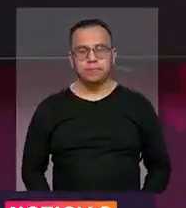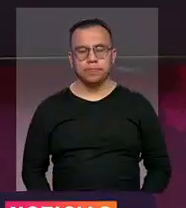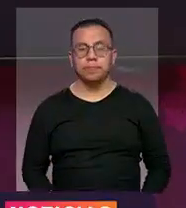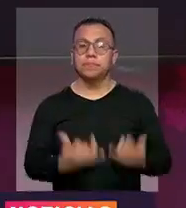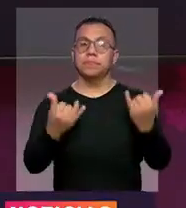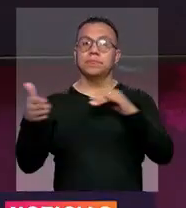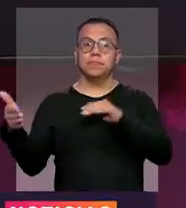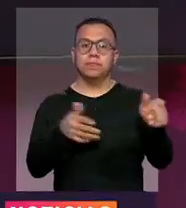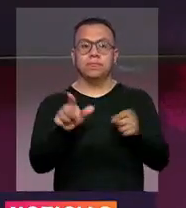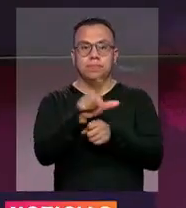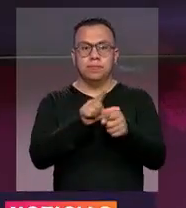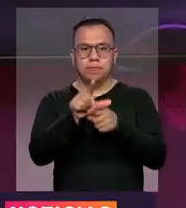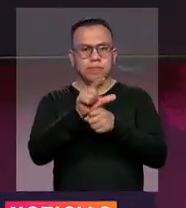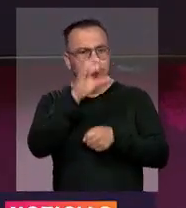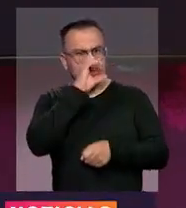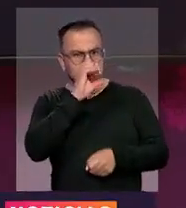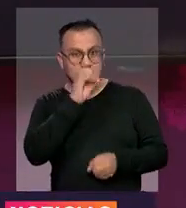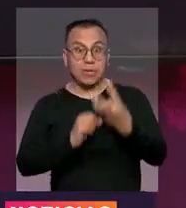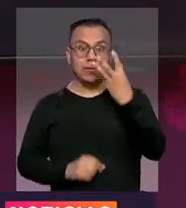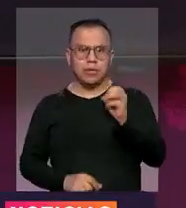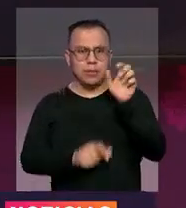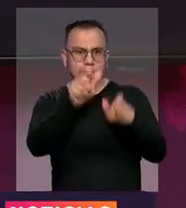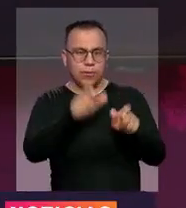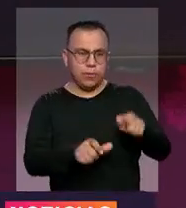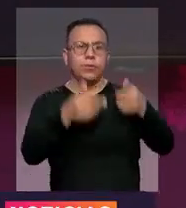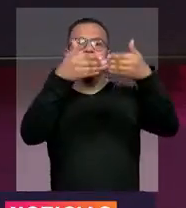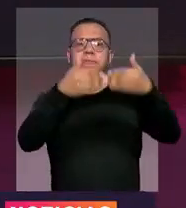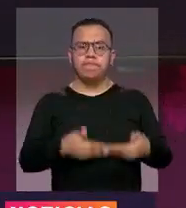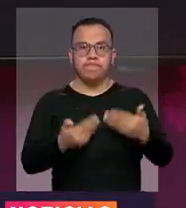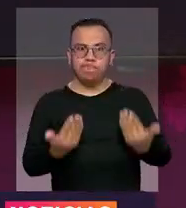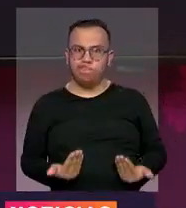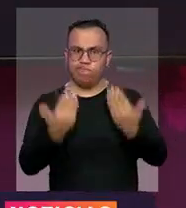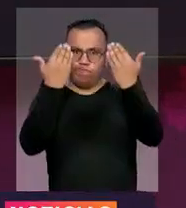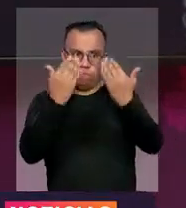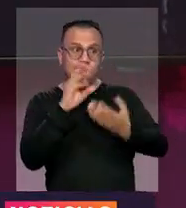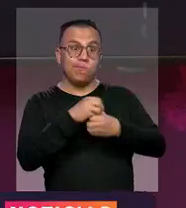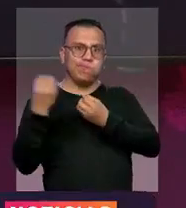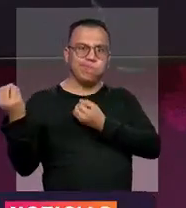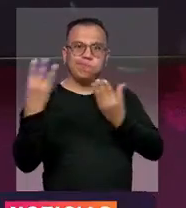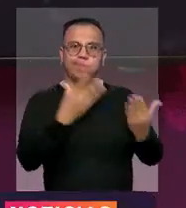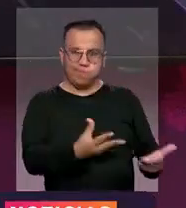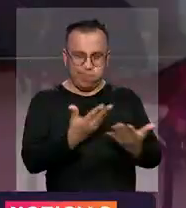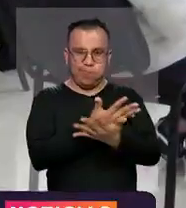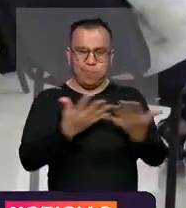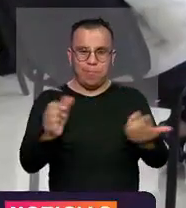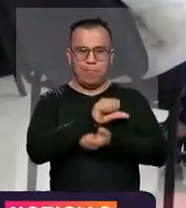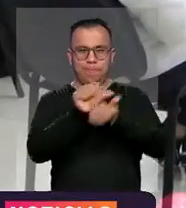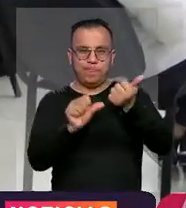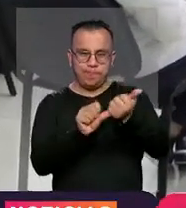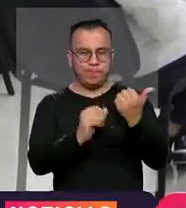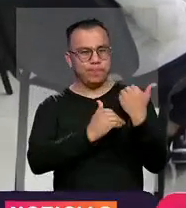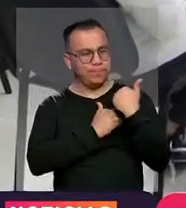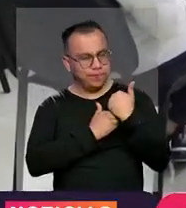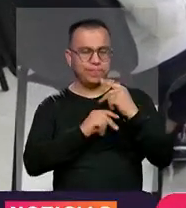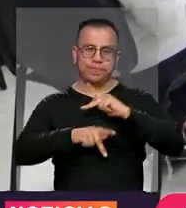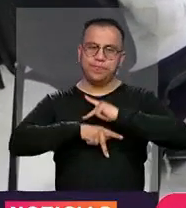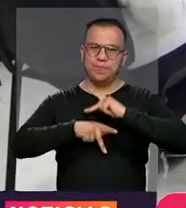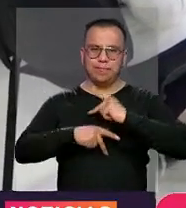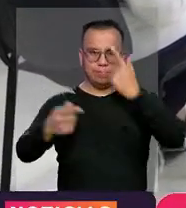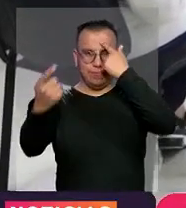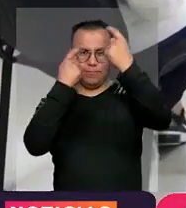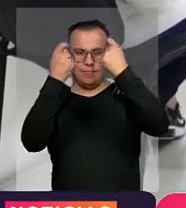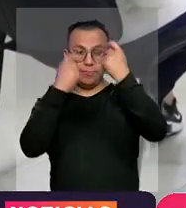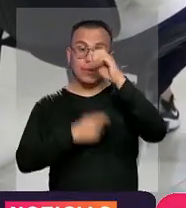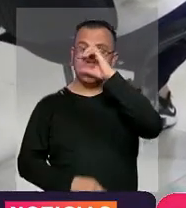Mientras tanto, en la localidad Chapinero, 30 personas con discapacidad fueron beneficiadas con la entrega de dispositivos de asistencia personal a través de la